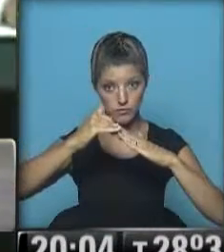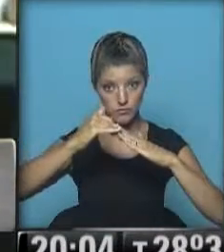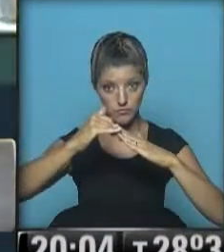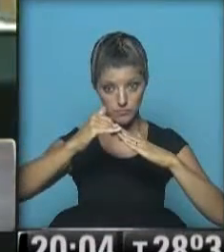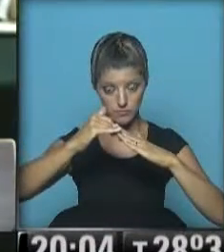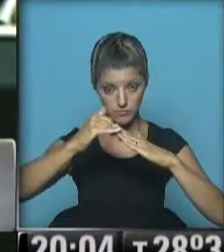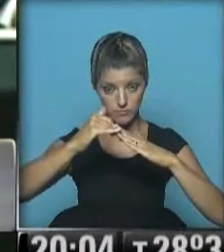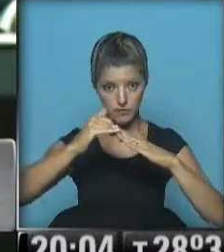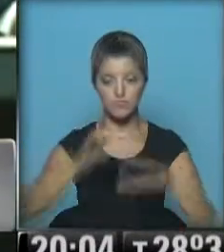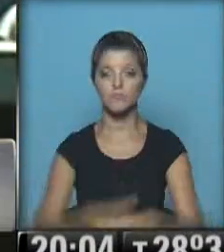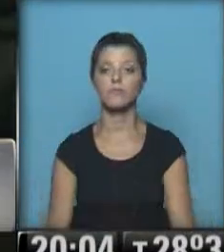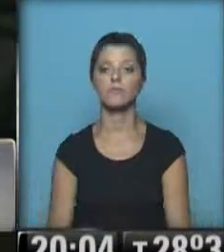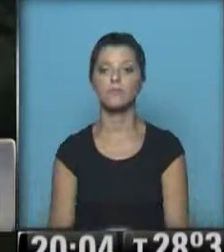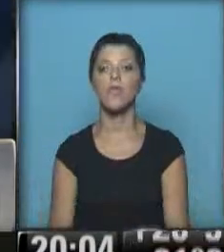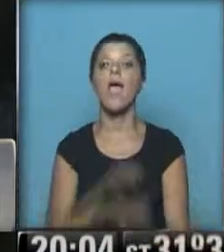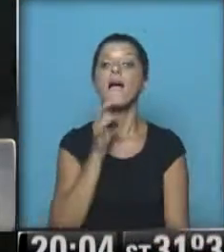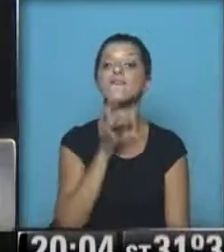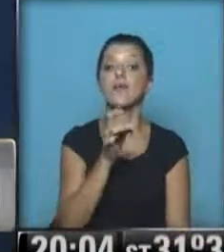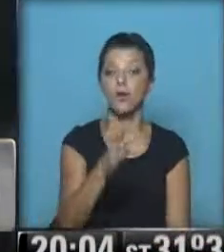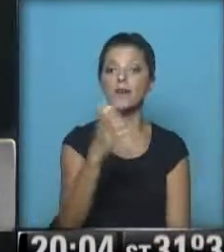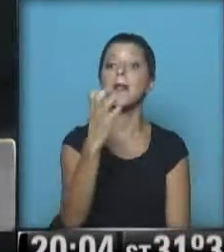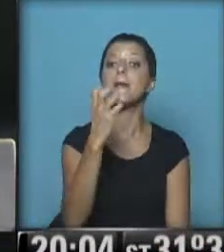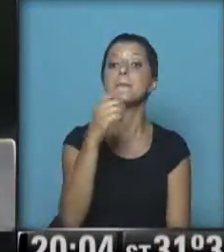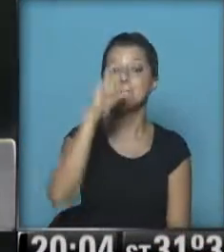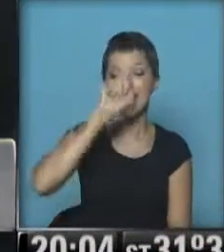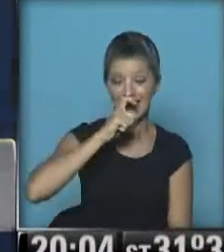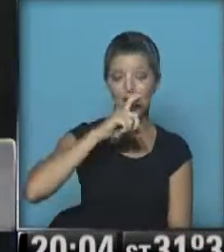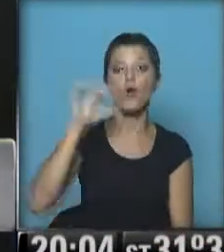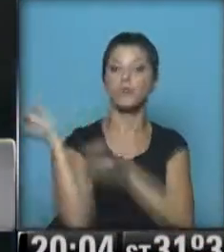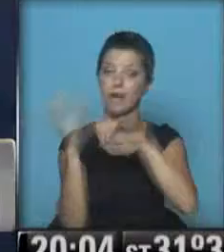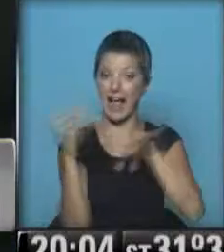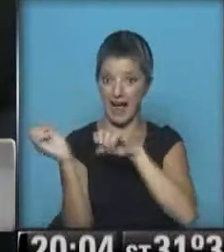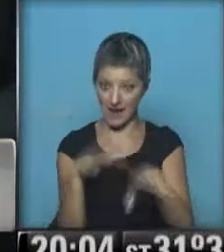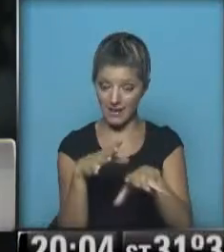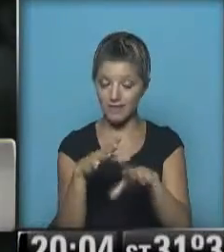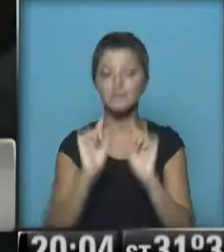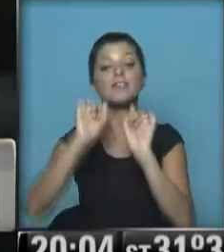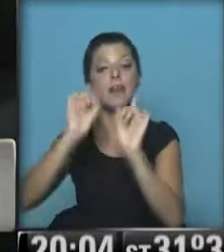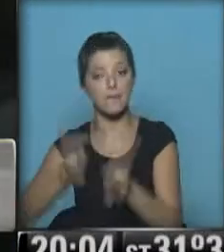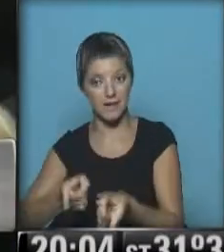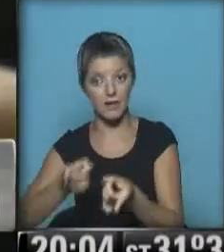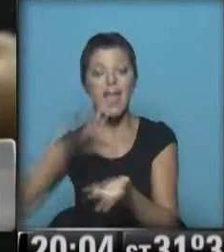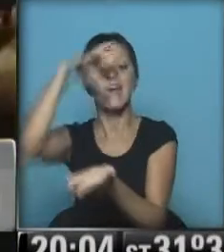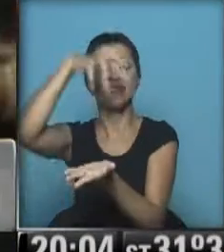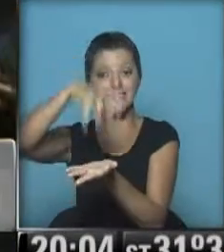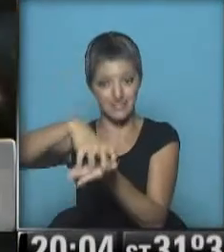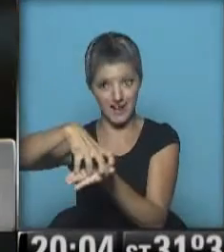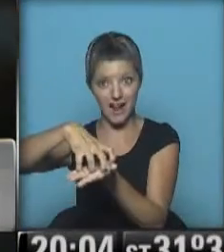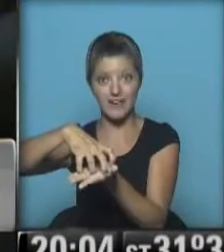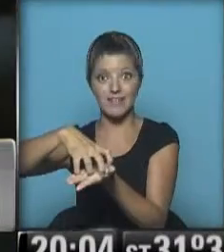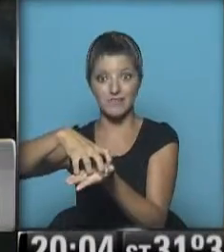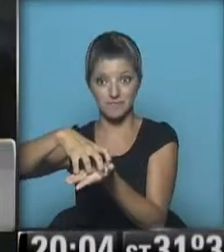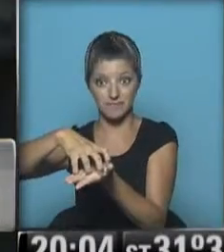fluida el ferrocarril Belgrano Cargas y la central hidroeléctrica